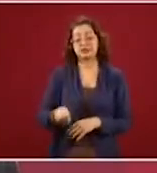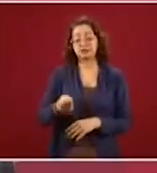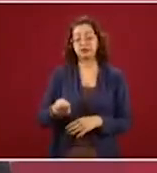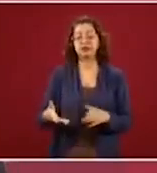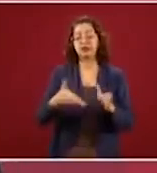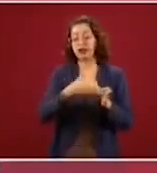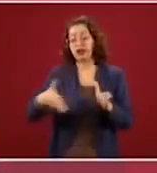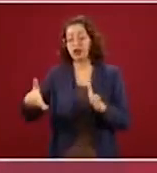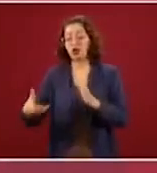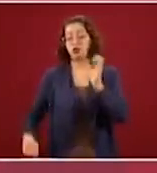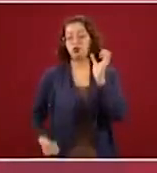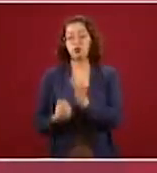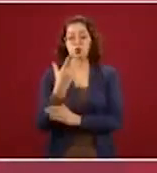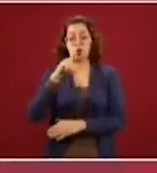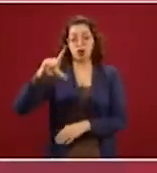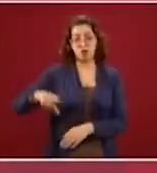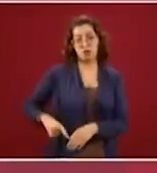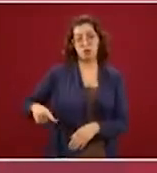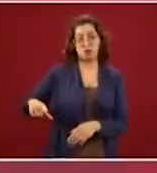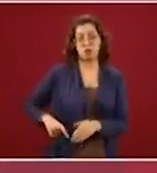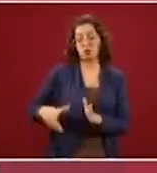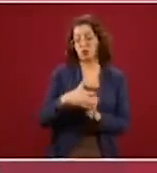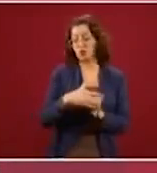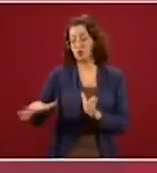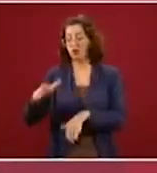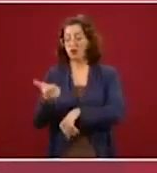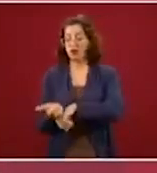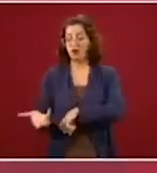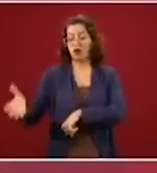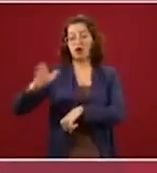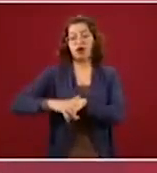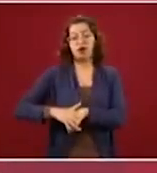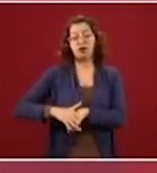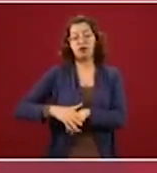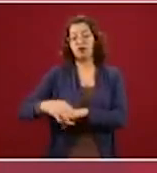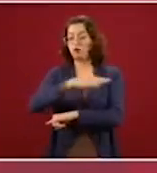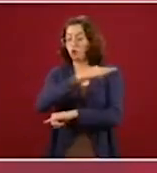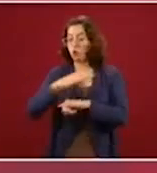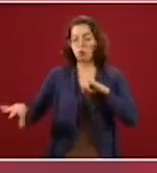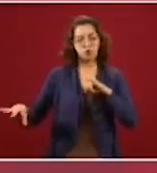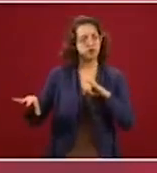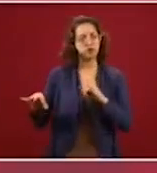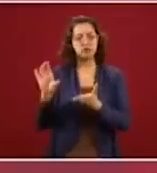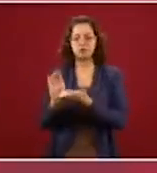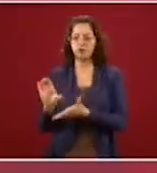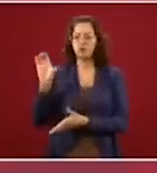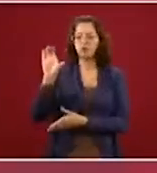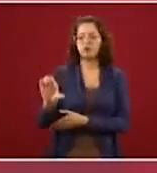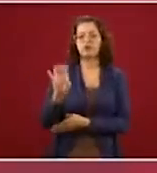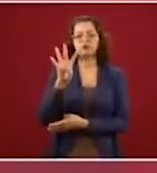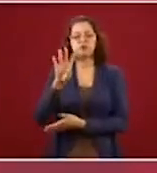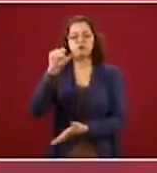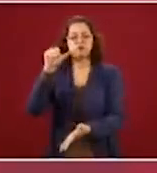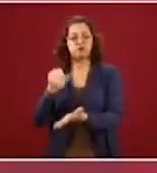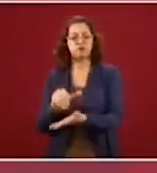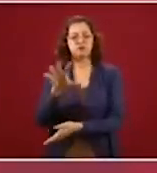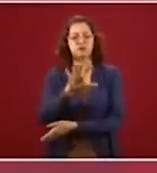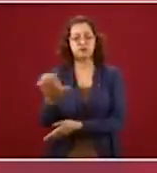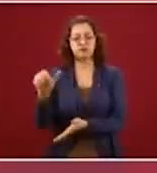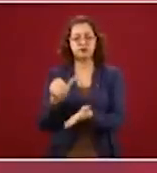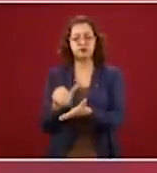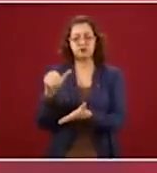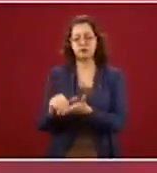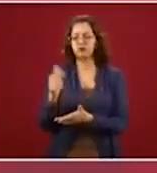tocó al finalizar este es el proyecto fue de 4 mil 500 millones